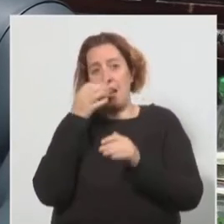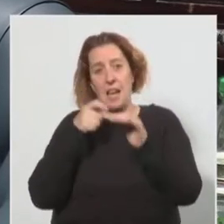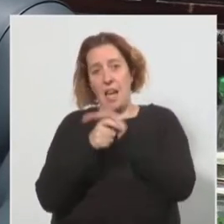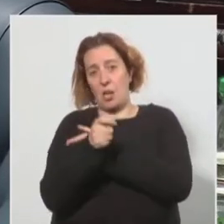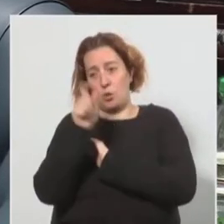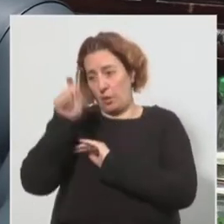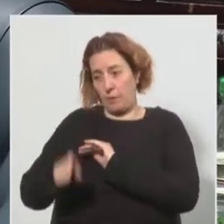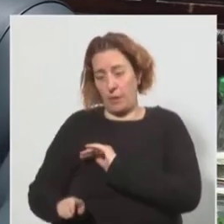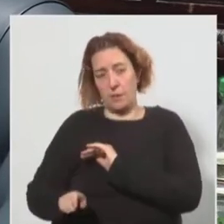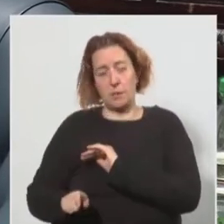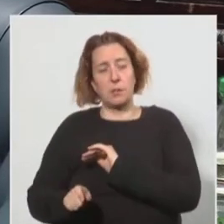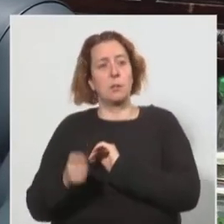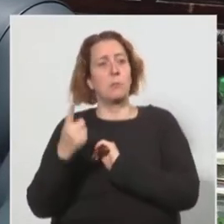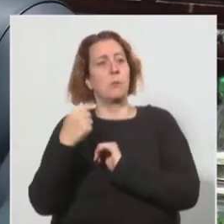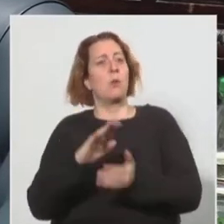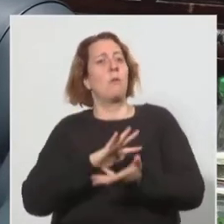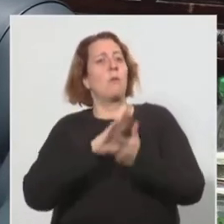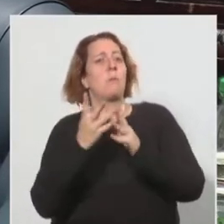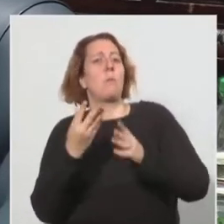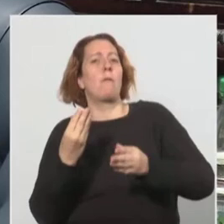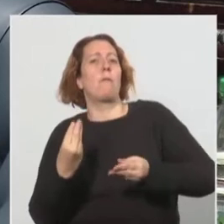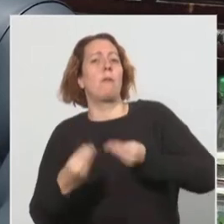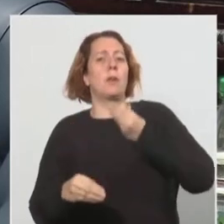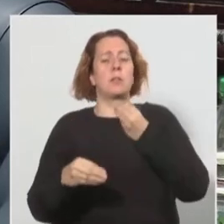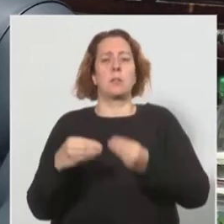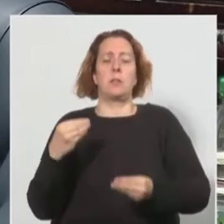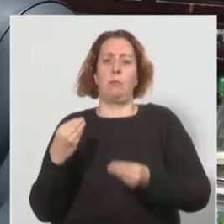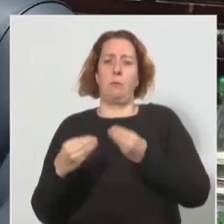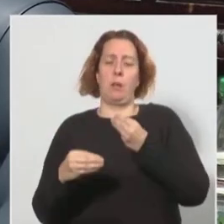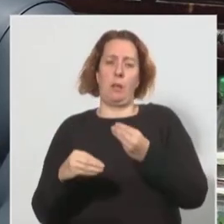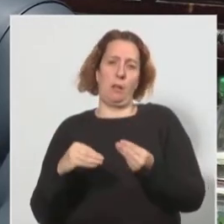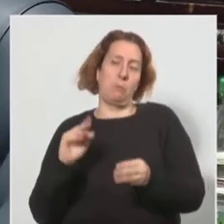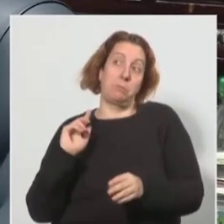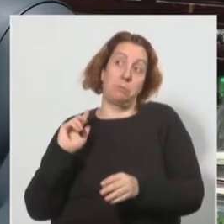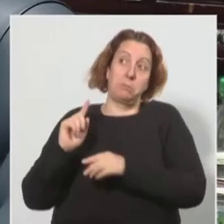narcotraficante, pero en forma flexible y discrecional